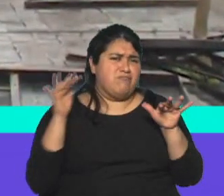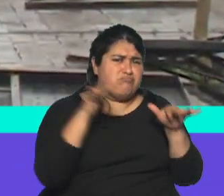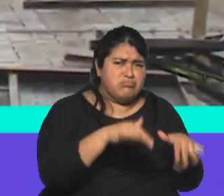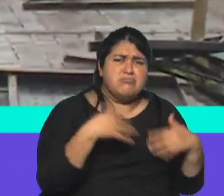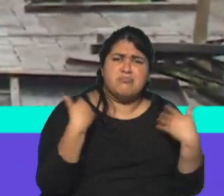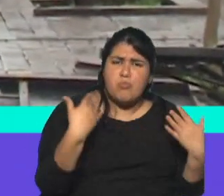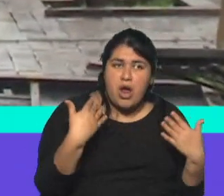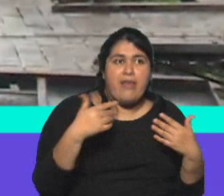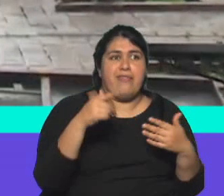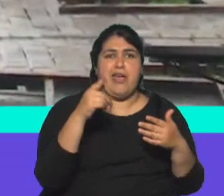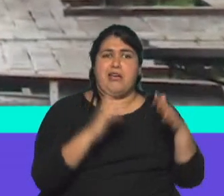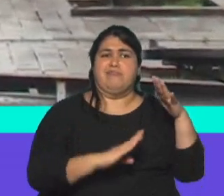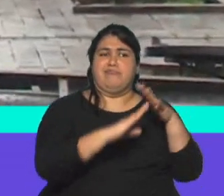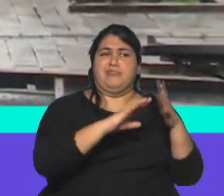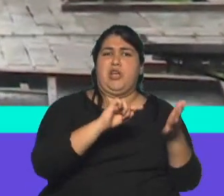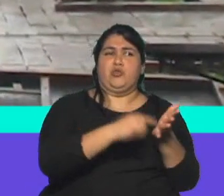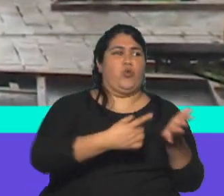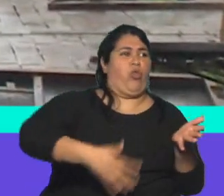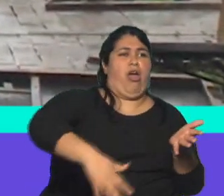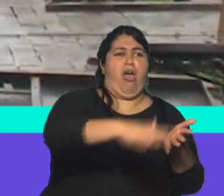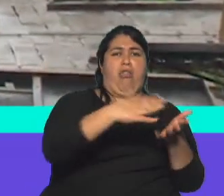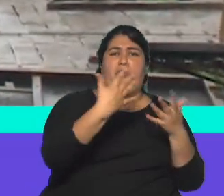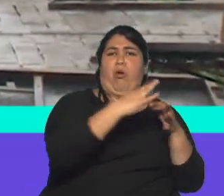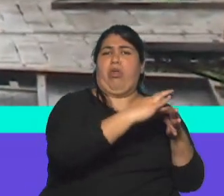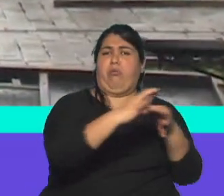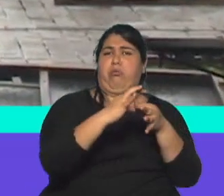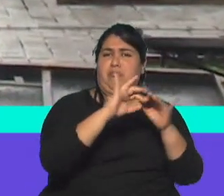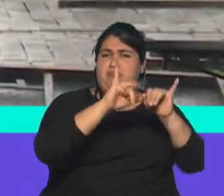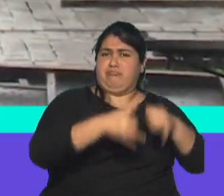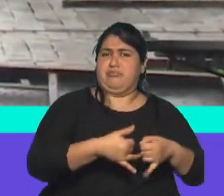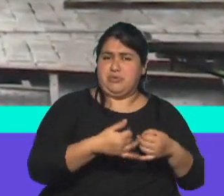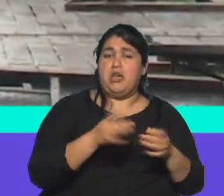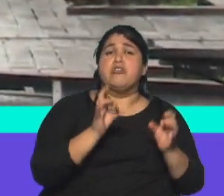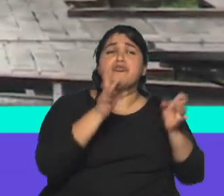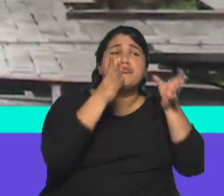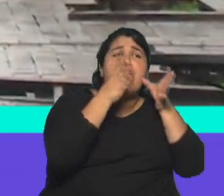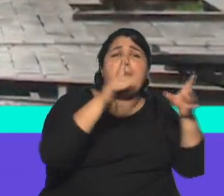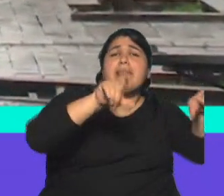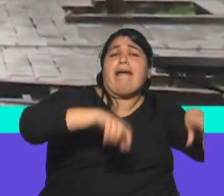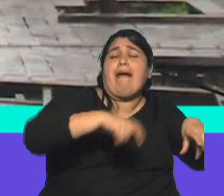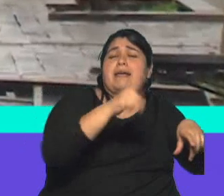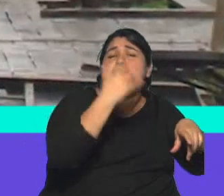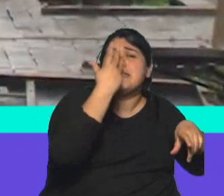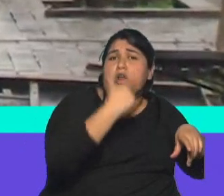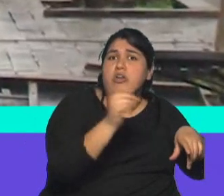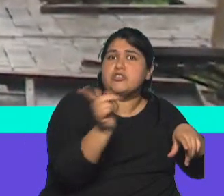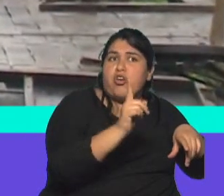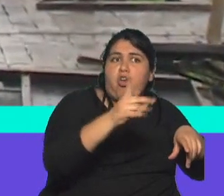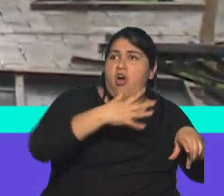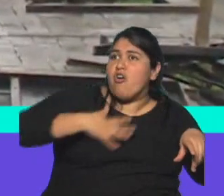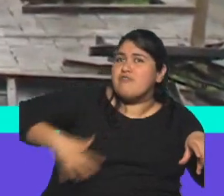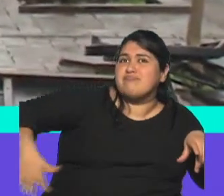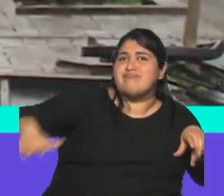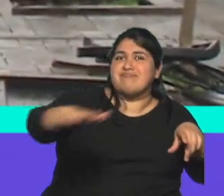que con mucha conectividad. Así que creemos que vamos a no solo San Lorenzo, sino la comunidad del barrio y